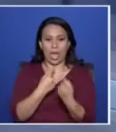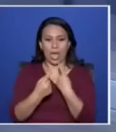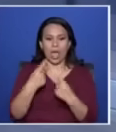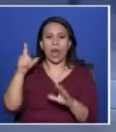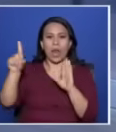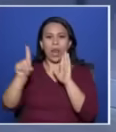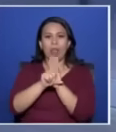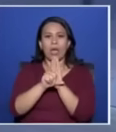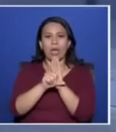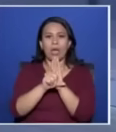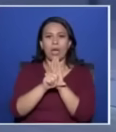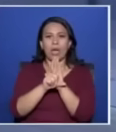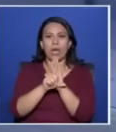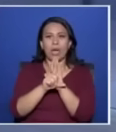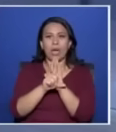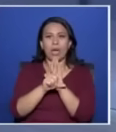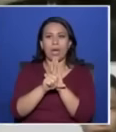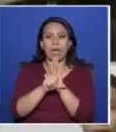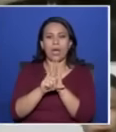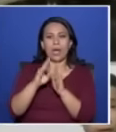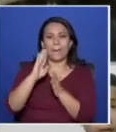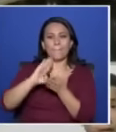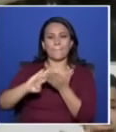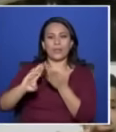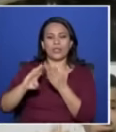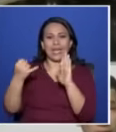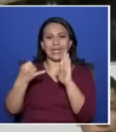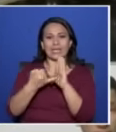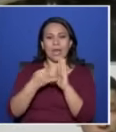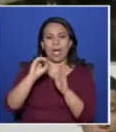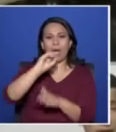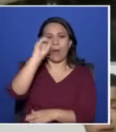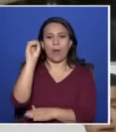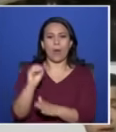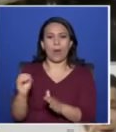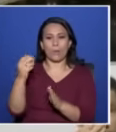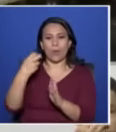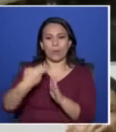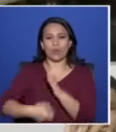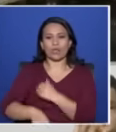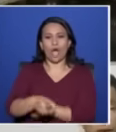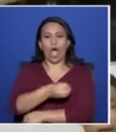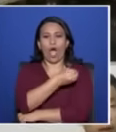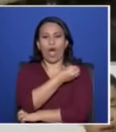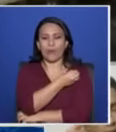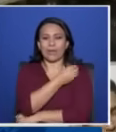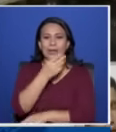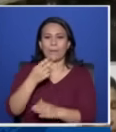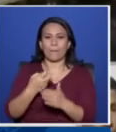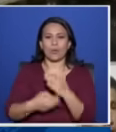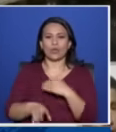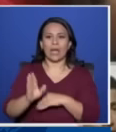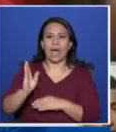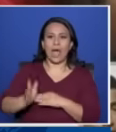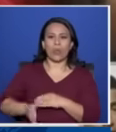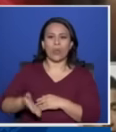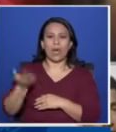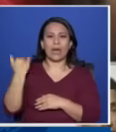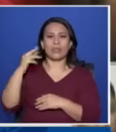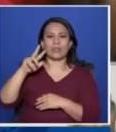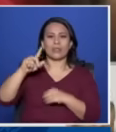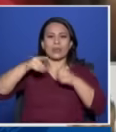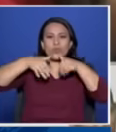ordenanza que norma la remisión de intereses, multas y recargos derivados de obligaciones. tributarias vencidas al 31